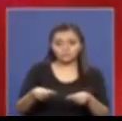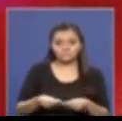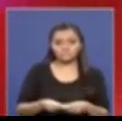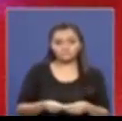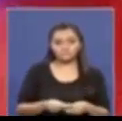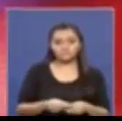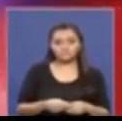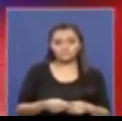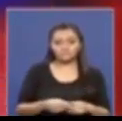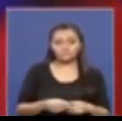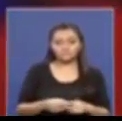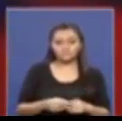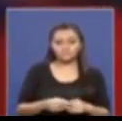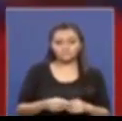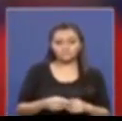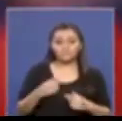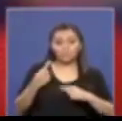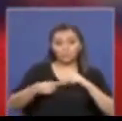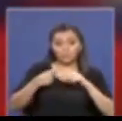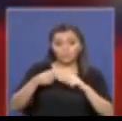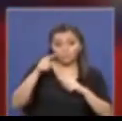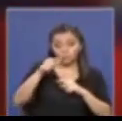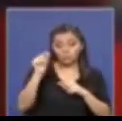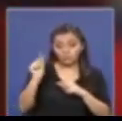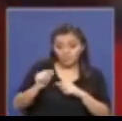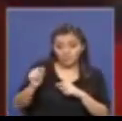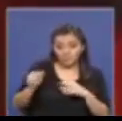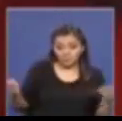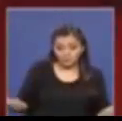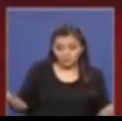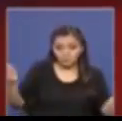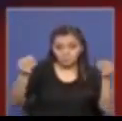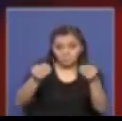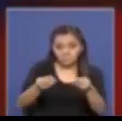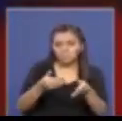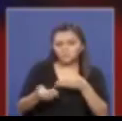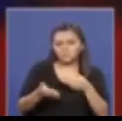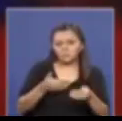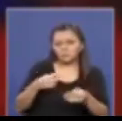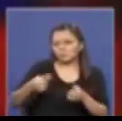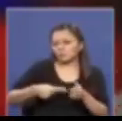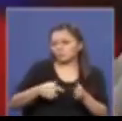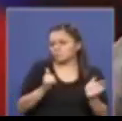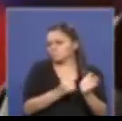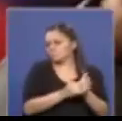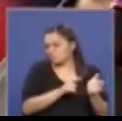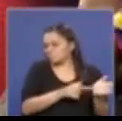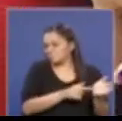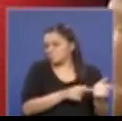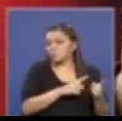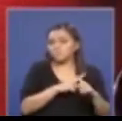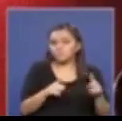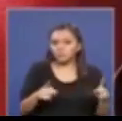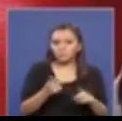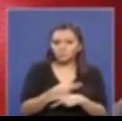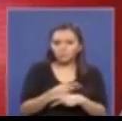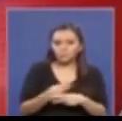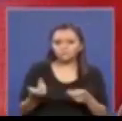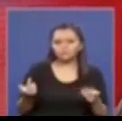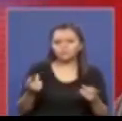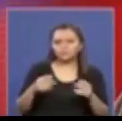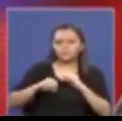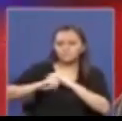son señales. Entonces, cuando tengo un precio muy barato porque está subsidiado, sigo con motores a diésel y produciendo externalidades